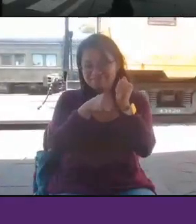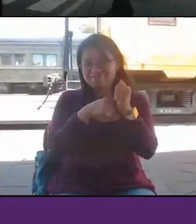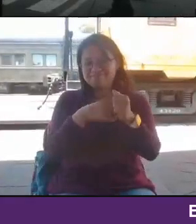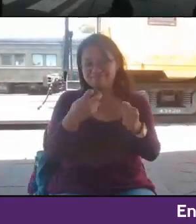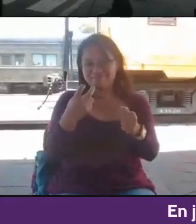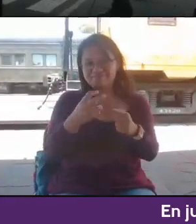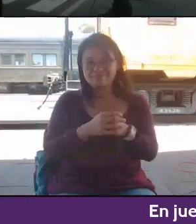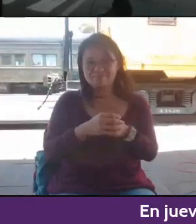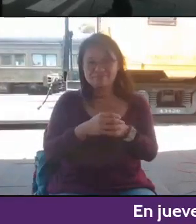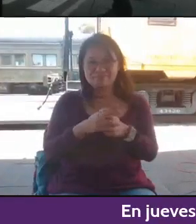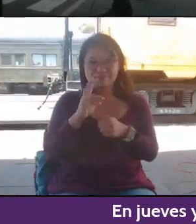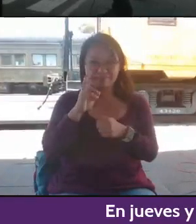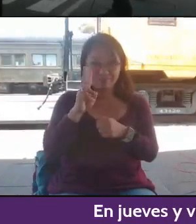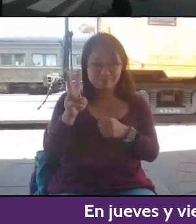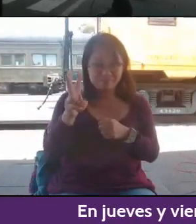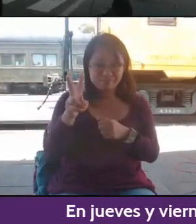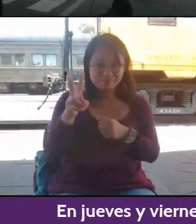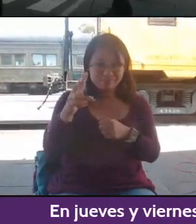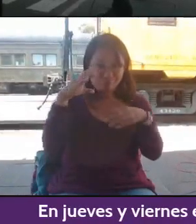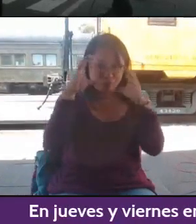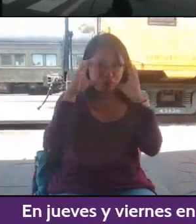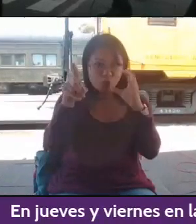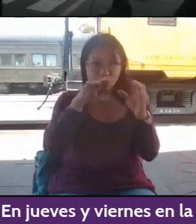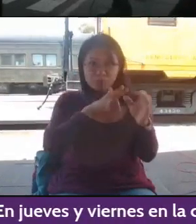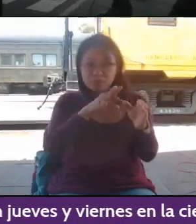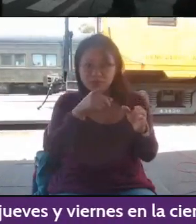¿Pueden ver al búho?